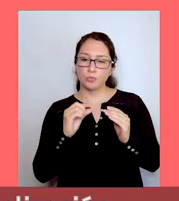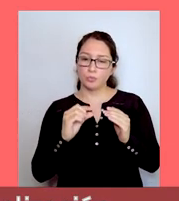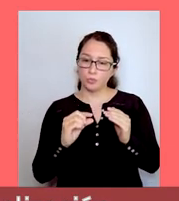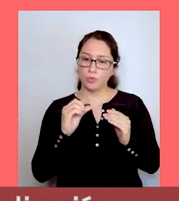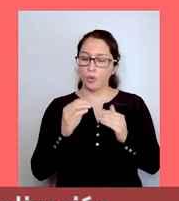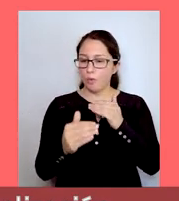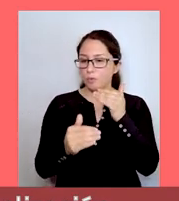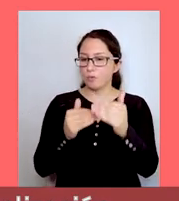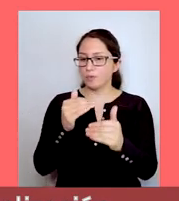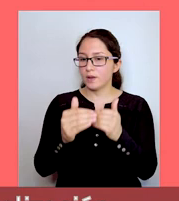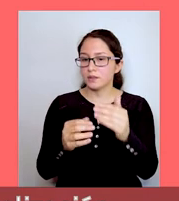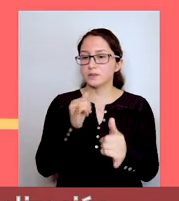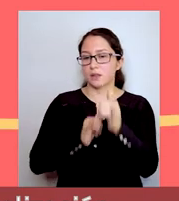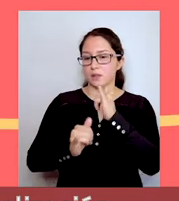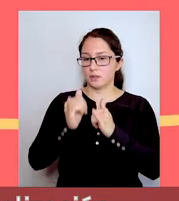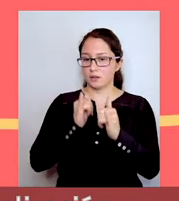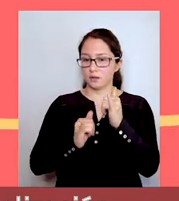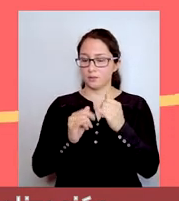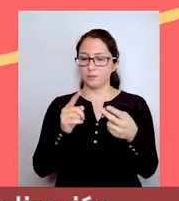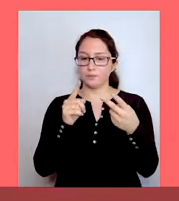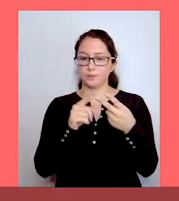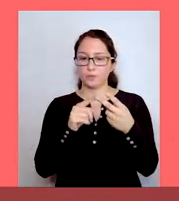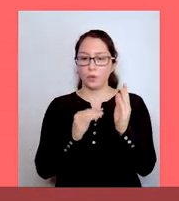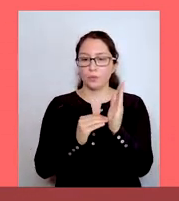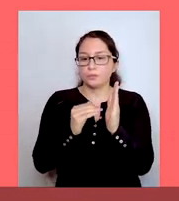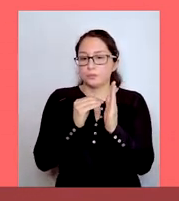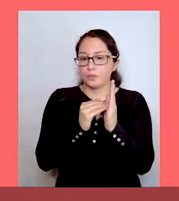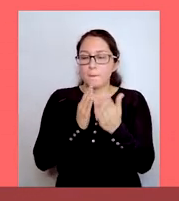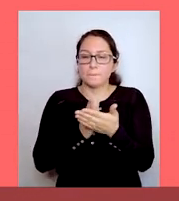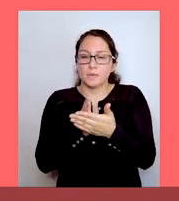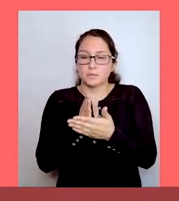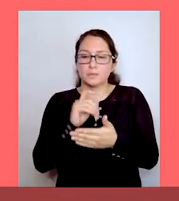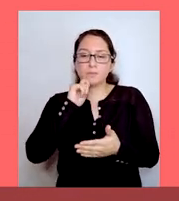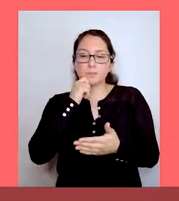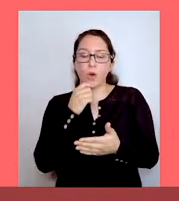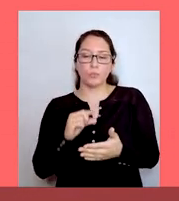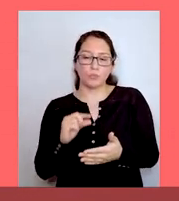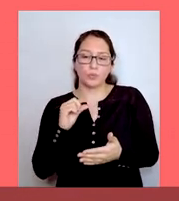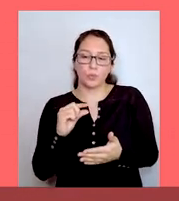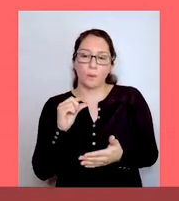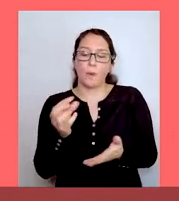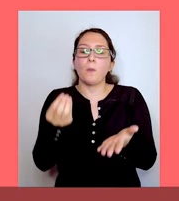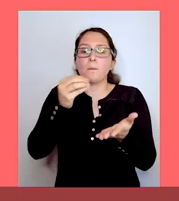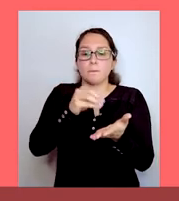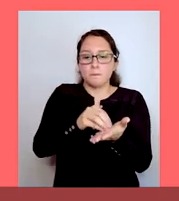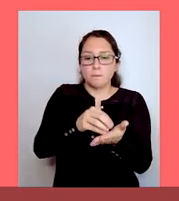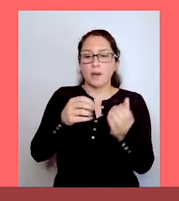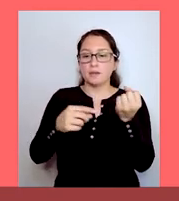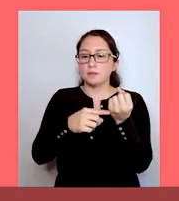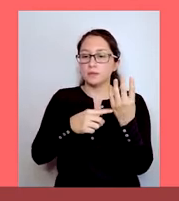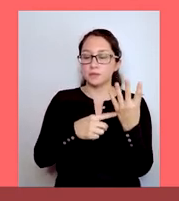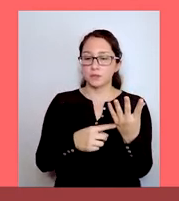con escasos o nulos avances en materia de digitalización. 2. Principiante. Es cuando se incorpora a